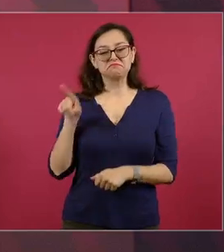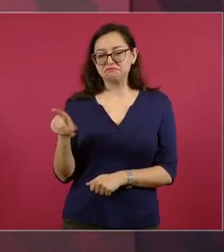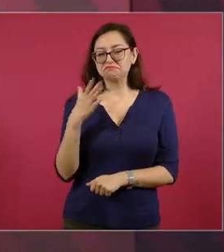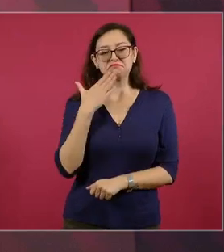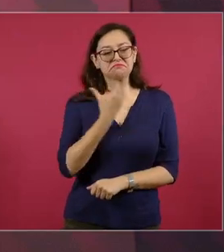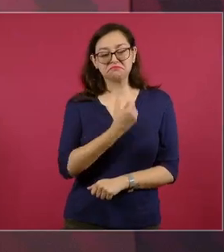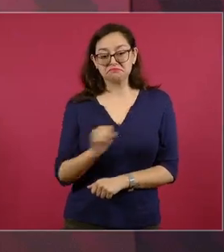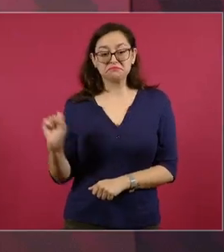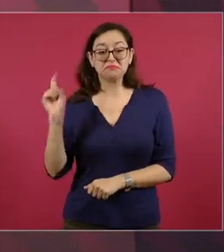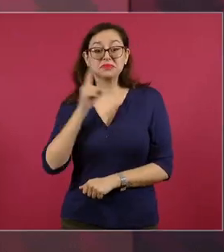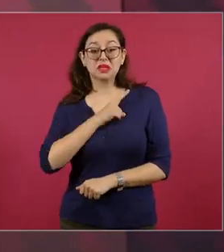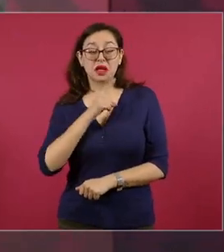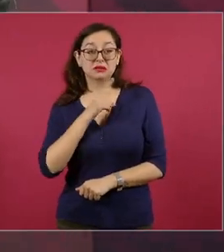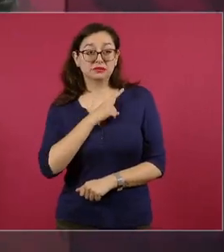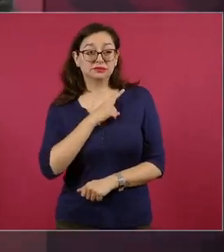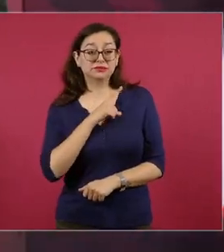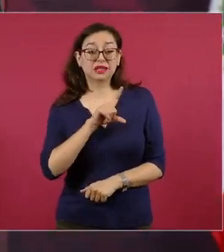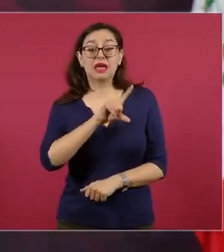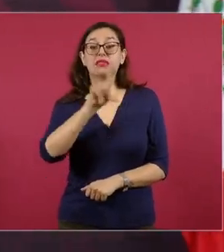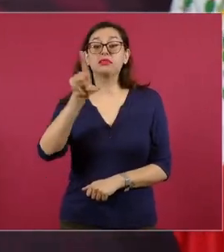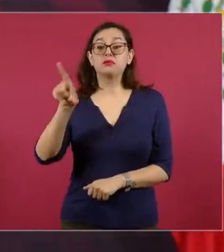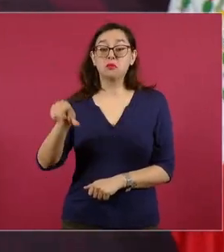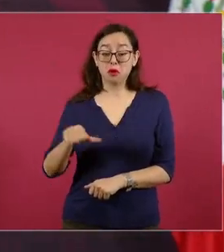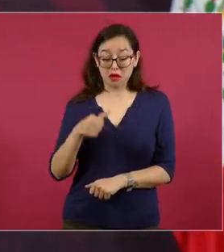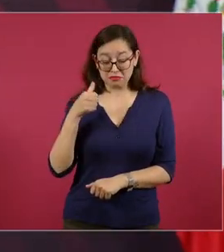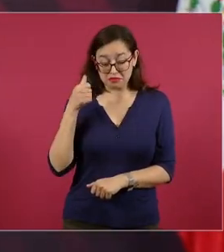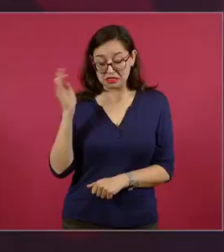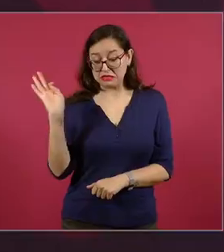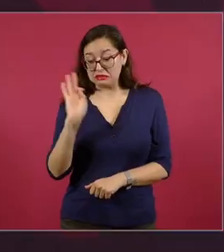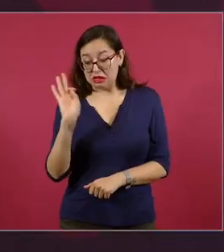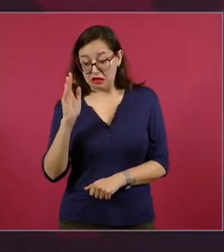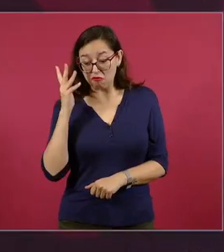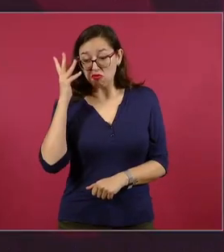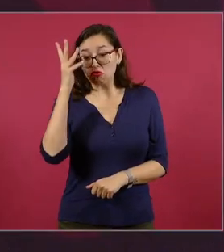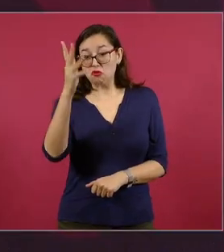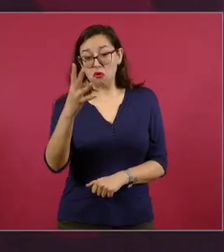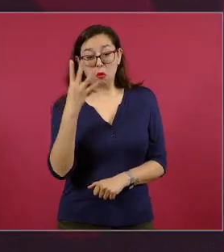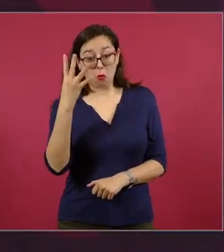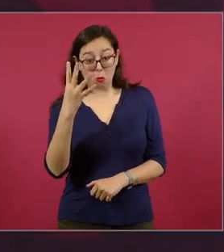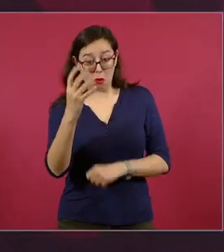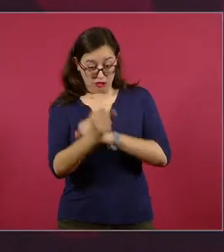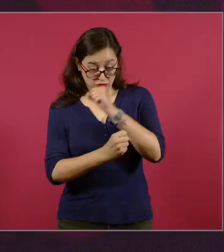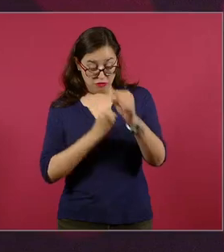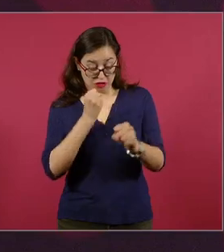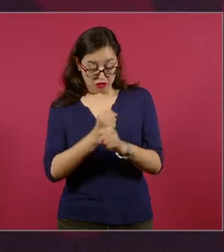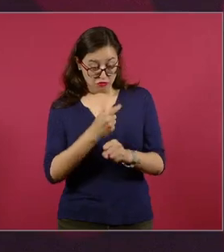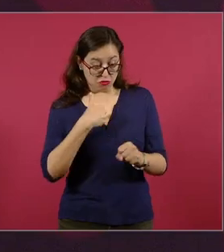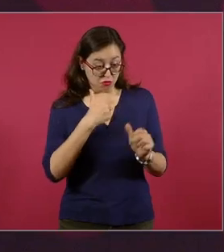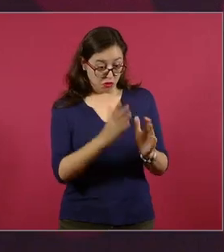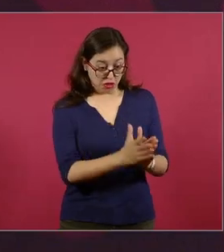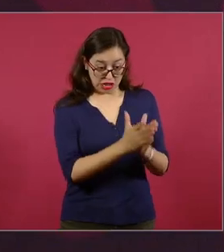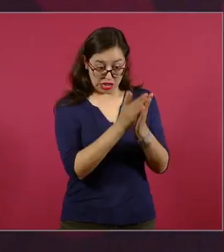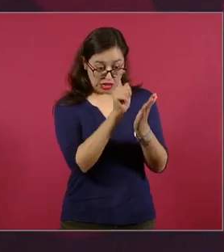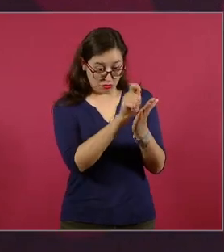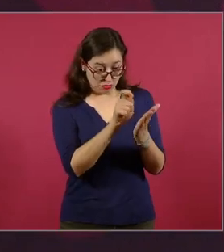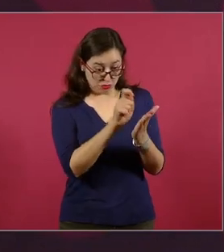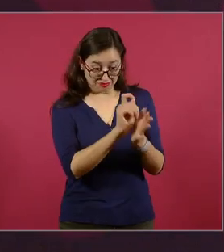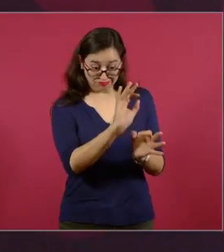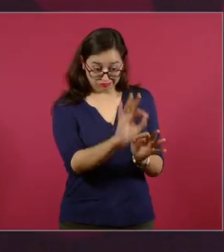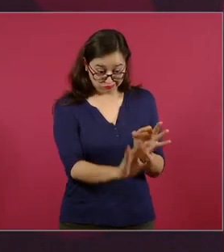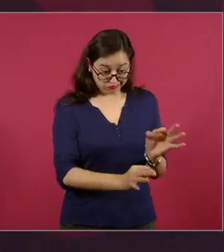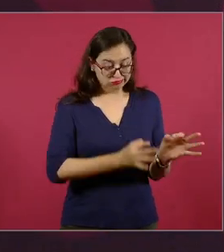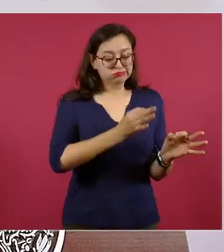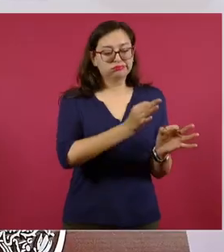que la vea para decir aquí está, porque ese libro va a ayudar